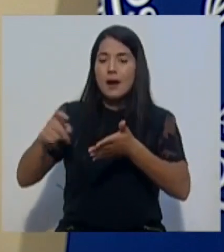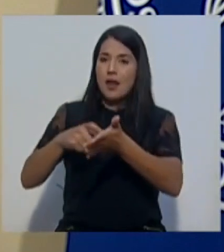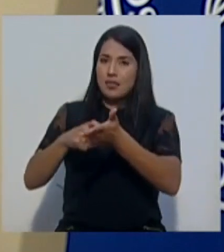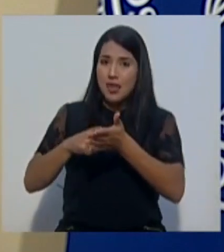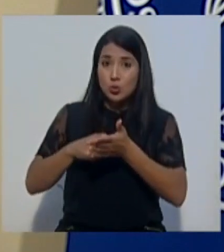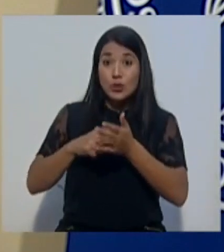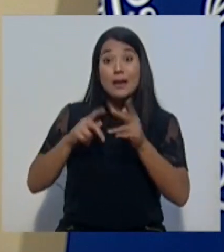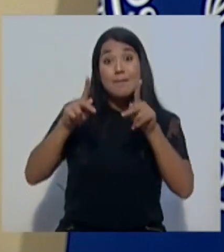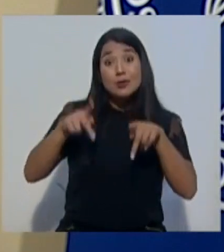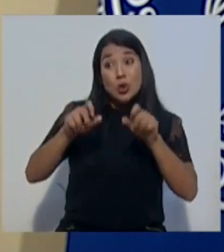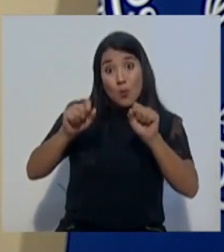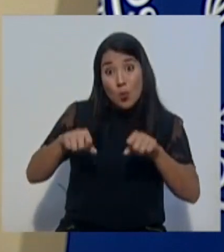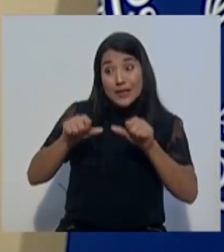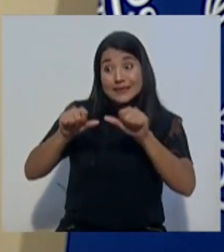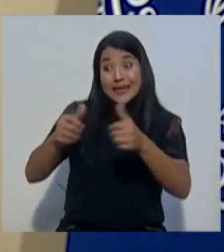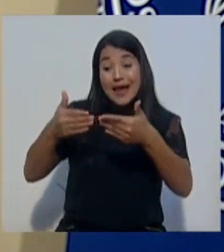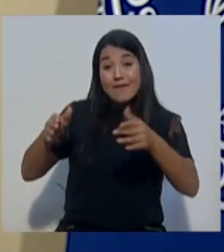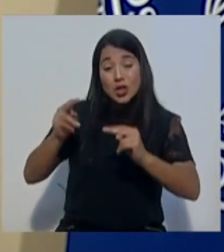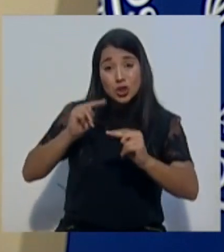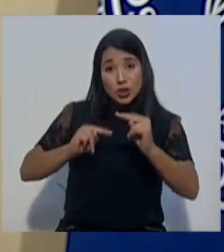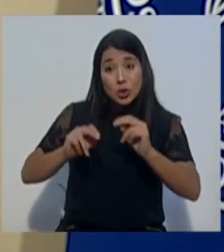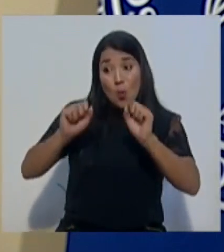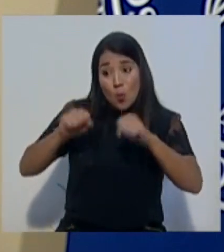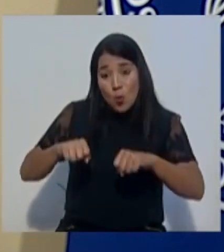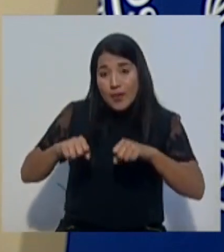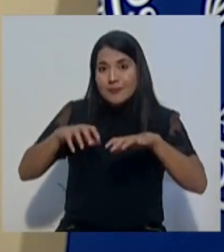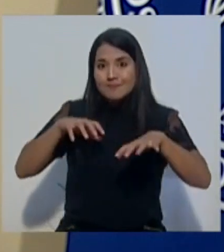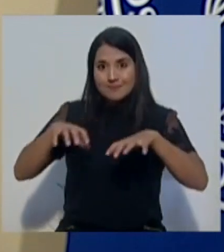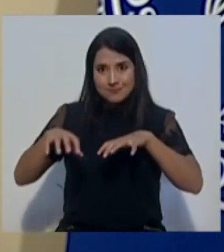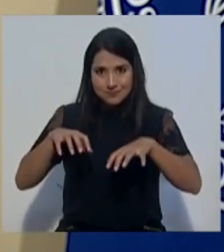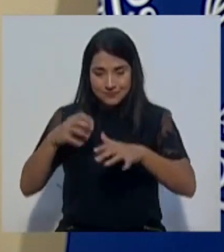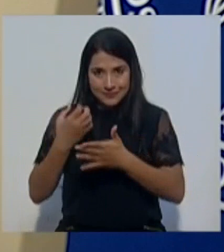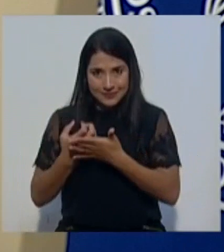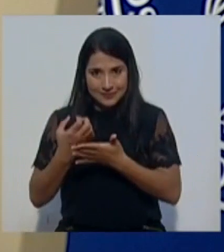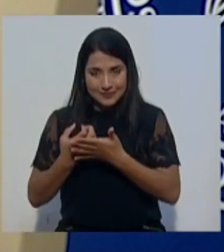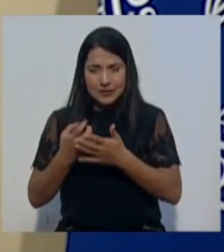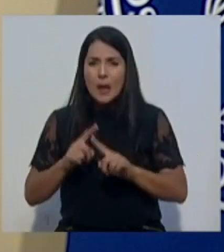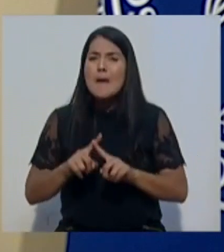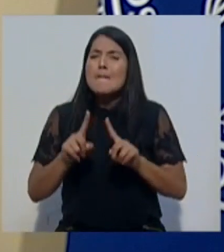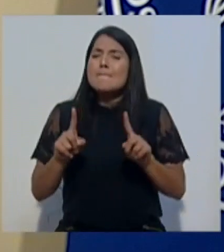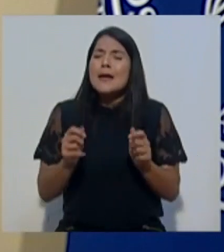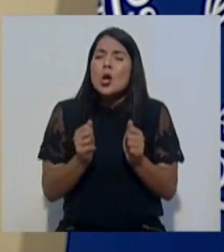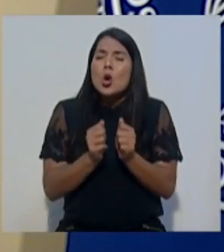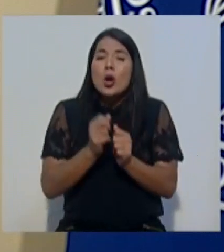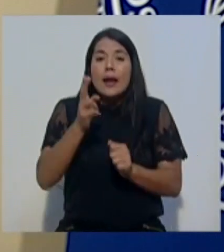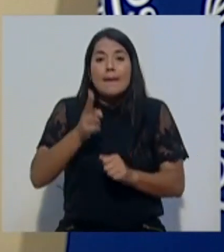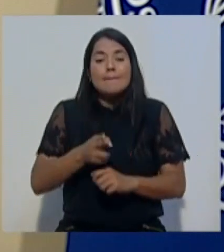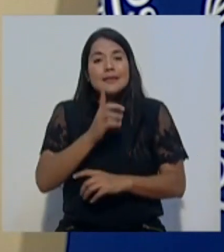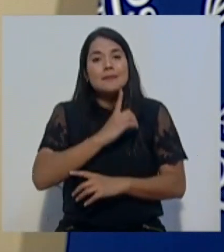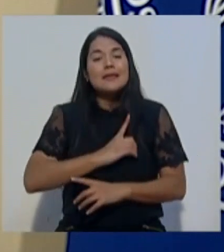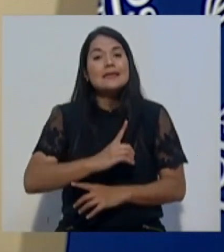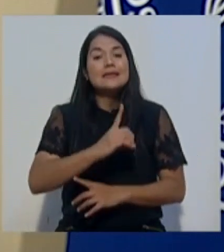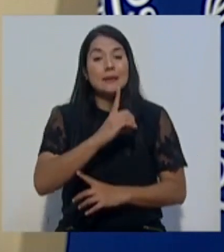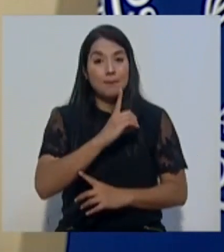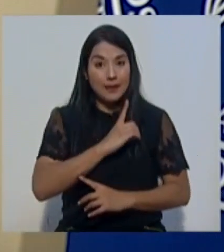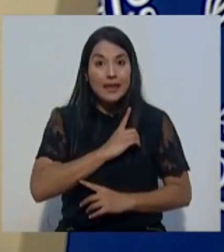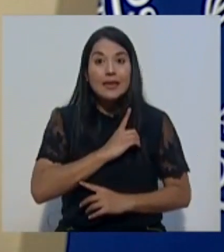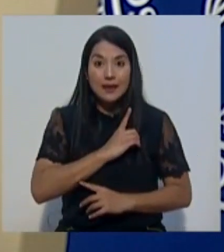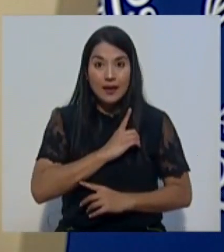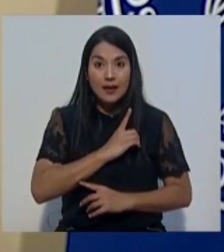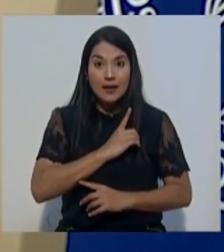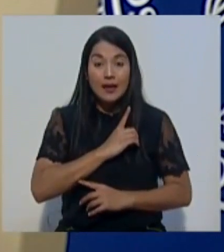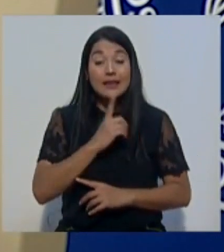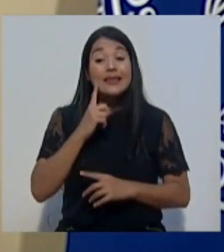pueda mantener abierto, pueda generar actividad, pero con la misma disciplina de que no